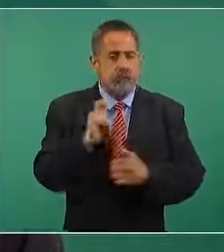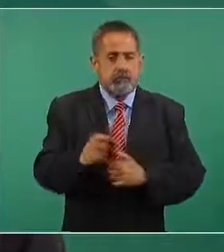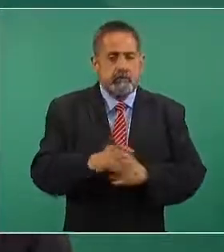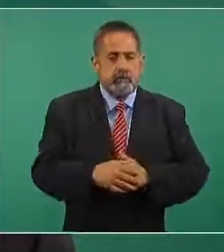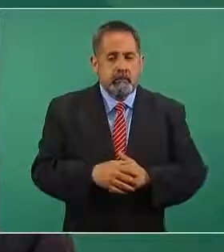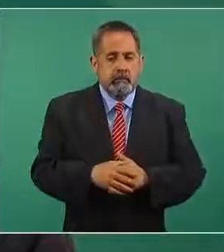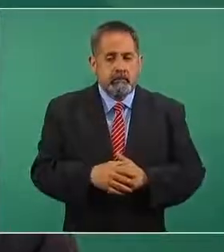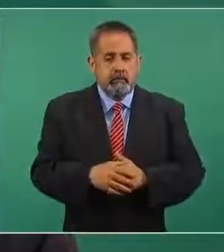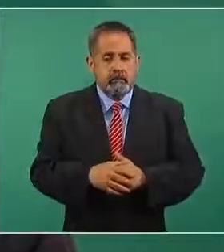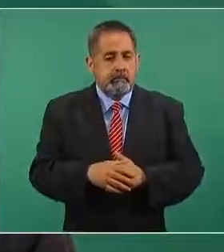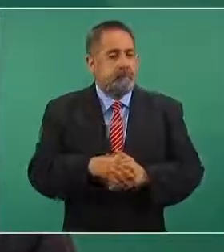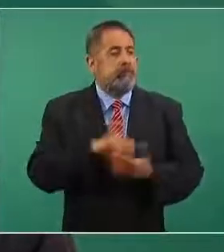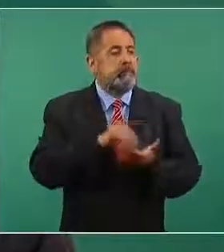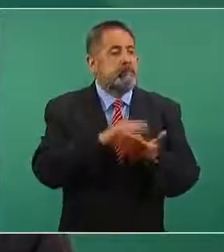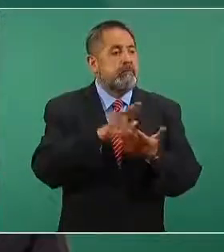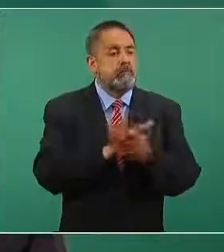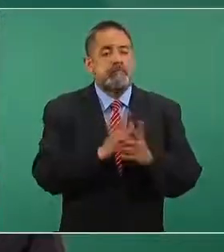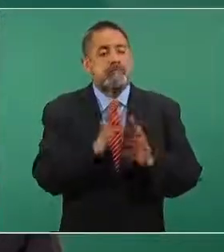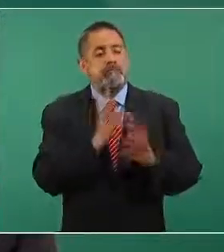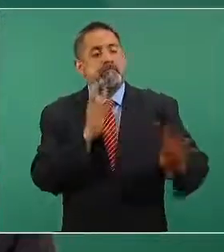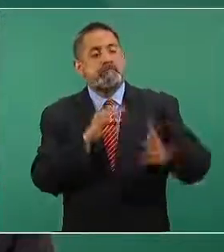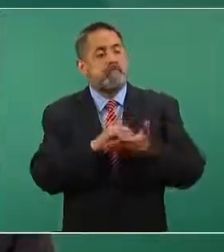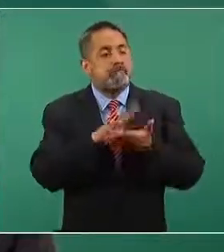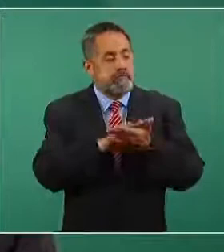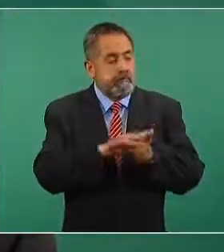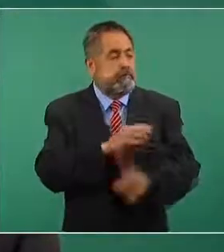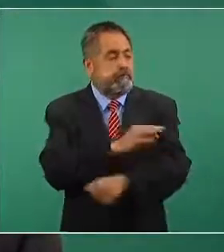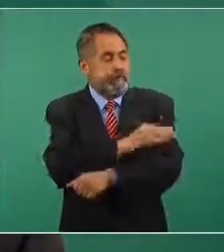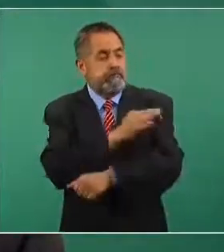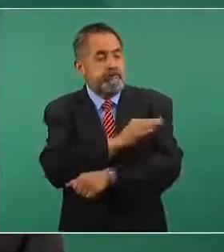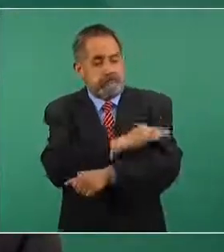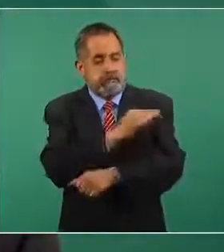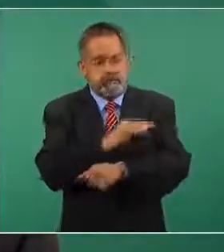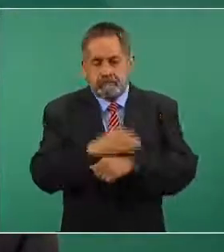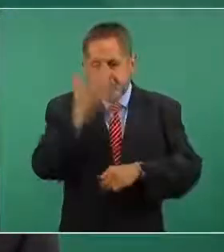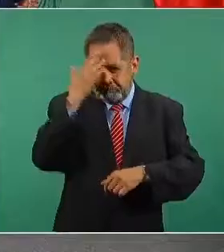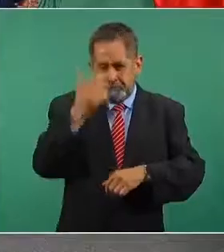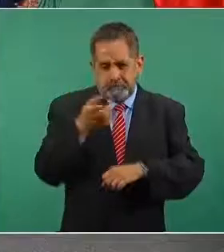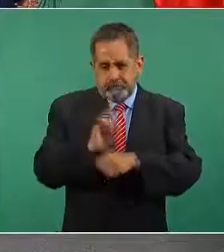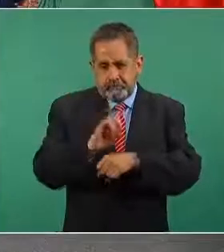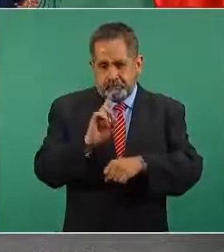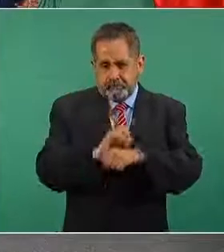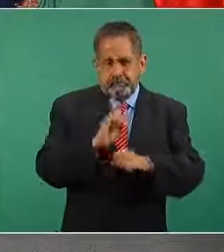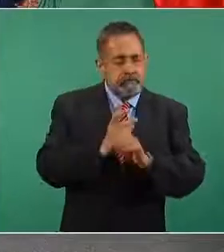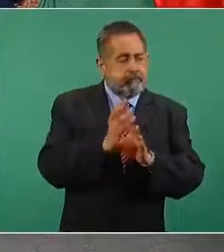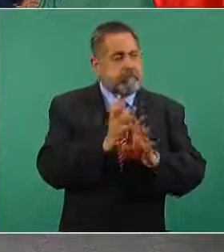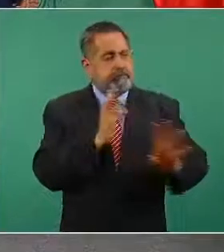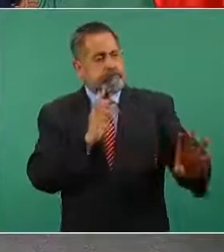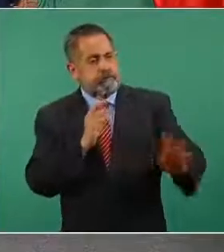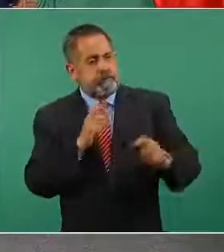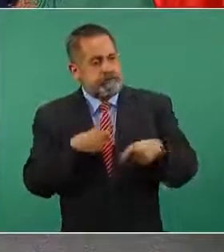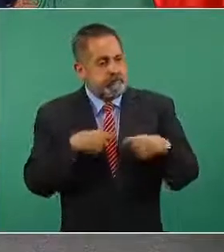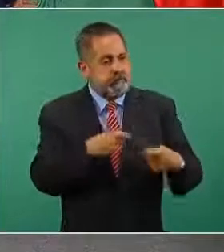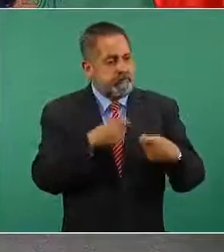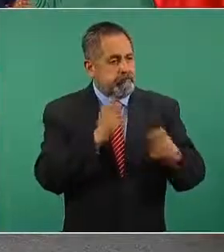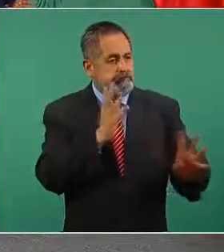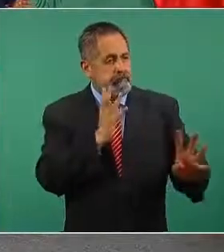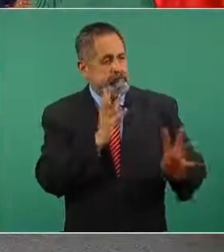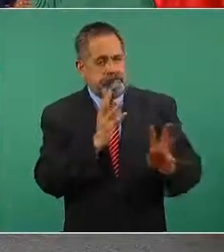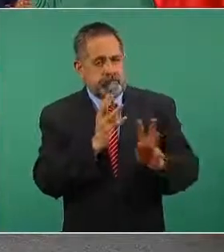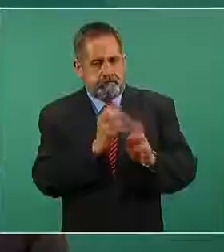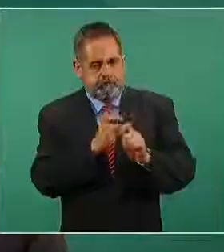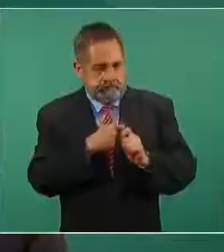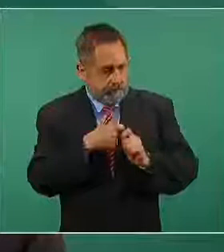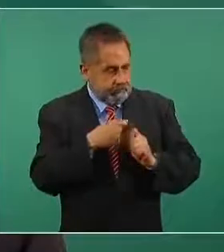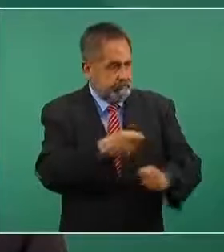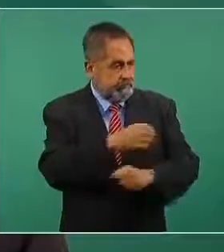de acuerdo a las citas que se van haciendo, las jornadas de vacunación diarias que se van teniendo, y se consume el producto en los